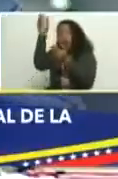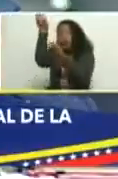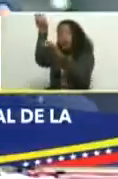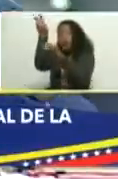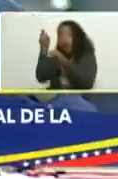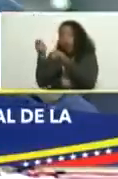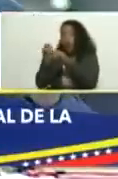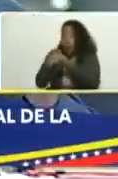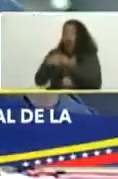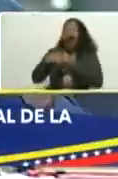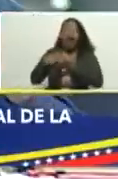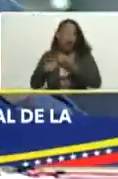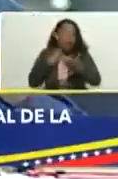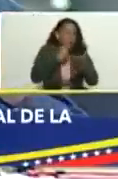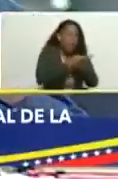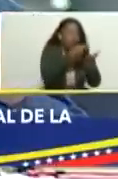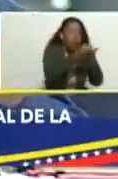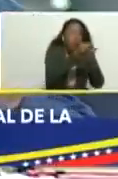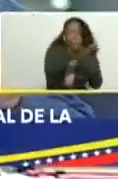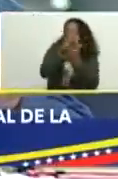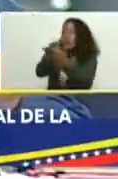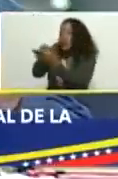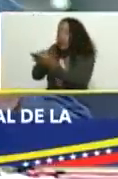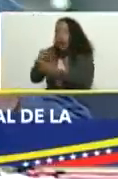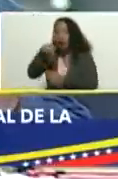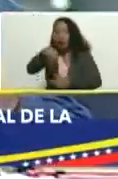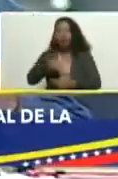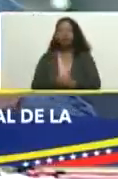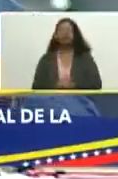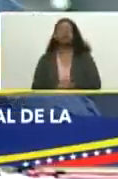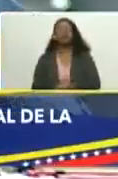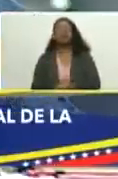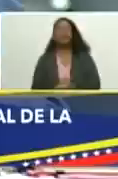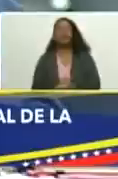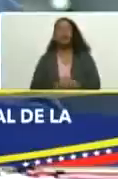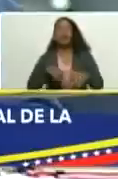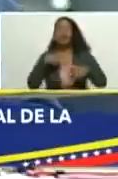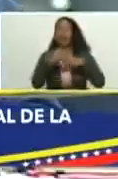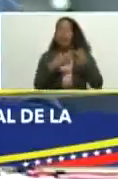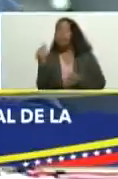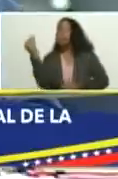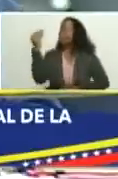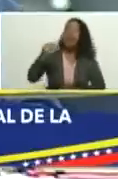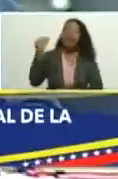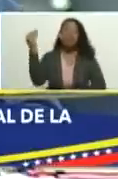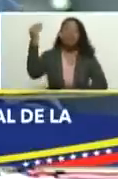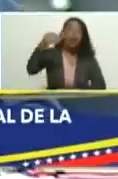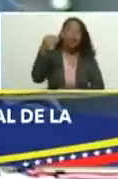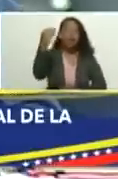garantizarlo todo. ¿Mm? Y producir cada vez más.